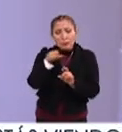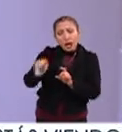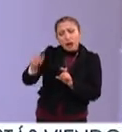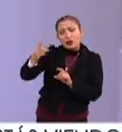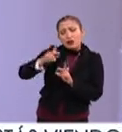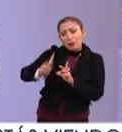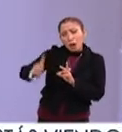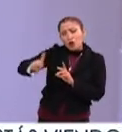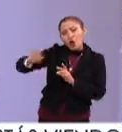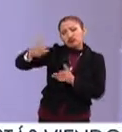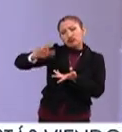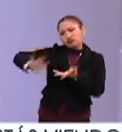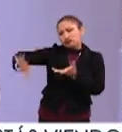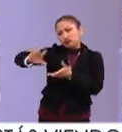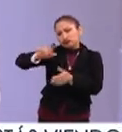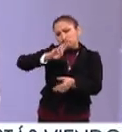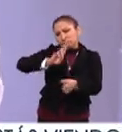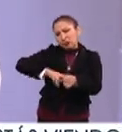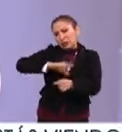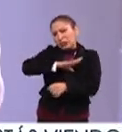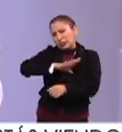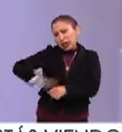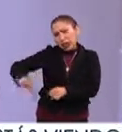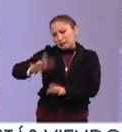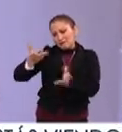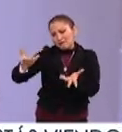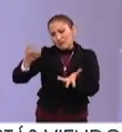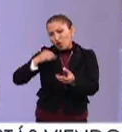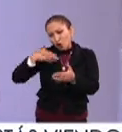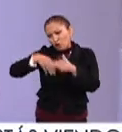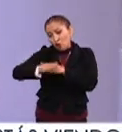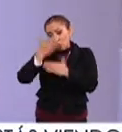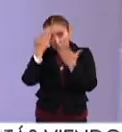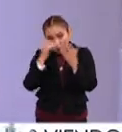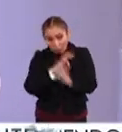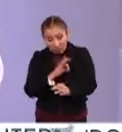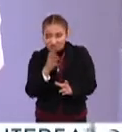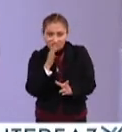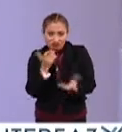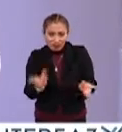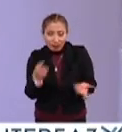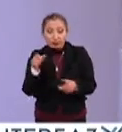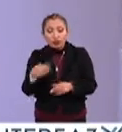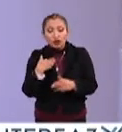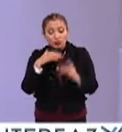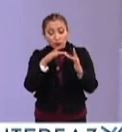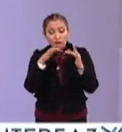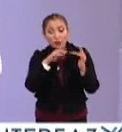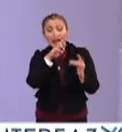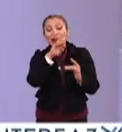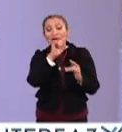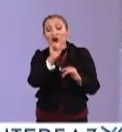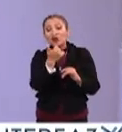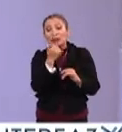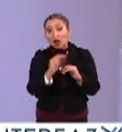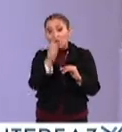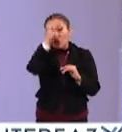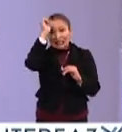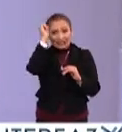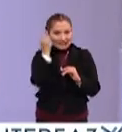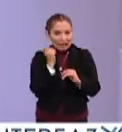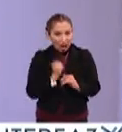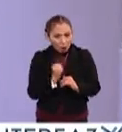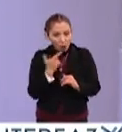también población rural, población que de otra forma no tendría acceso a las universidades. Formamos una red de 11 universidades, estamos en el norte de